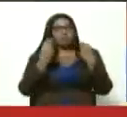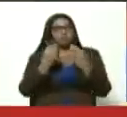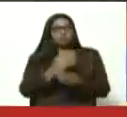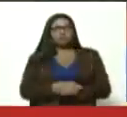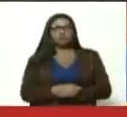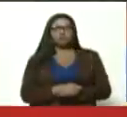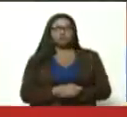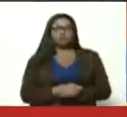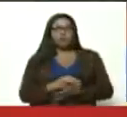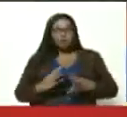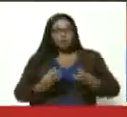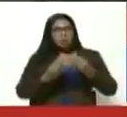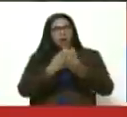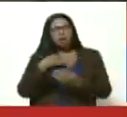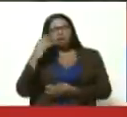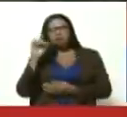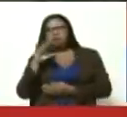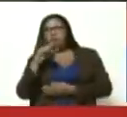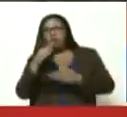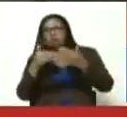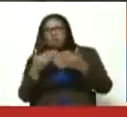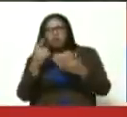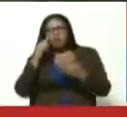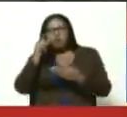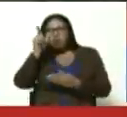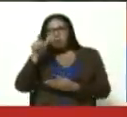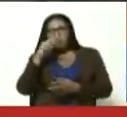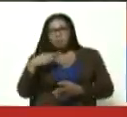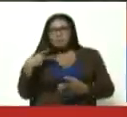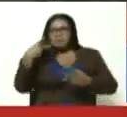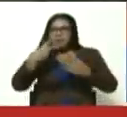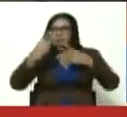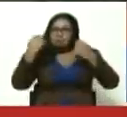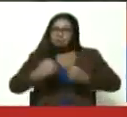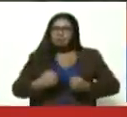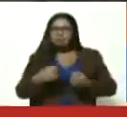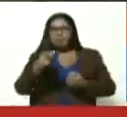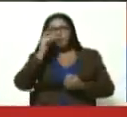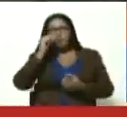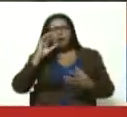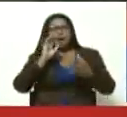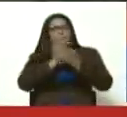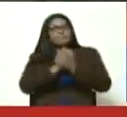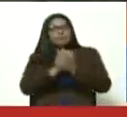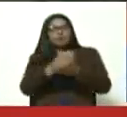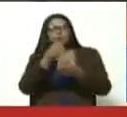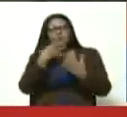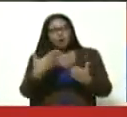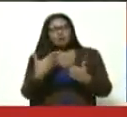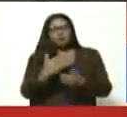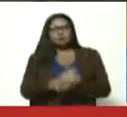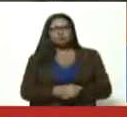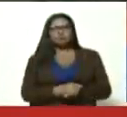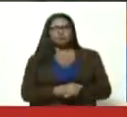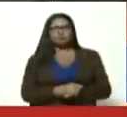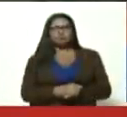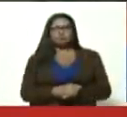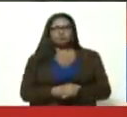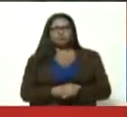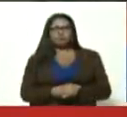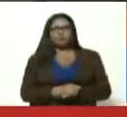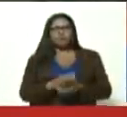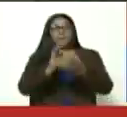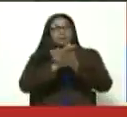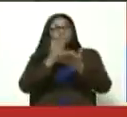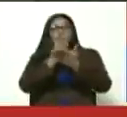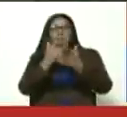acompañamiento en dolor en el dolor un valiente gran compañero compañero que siempre